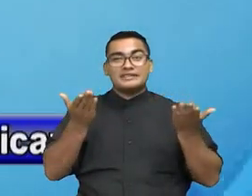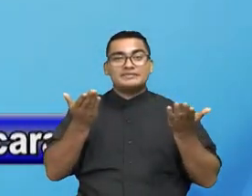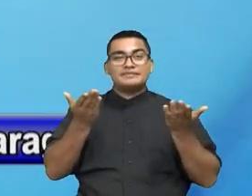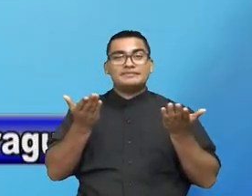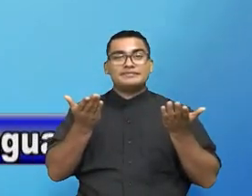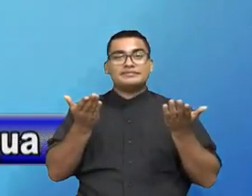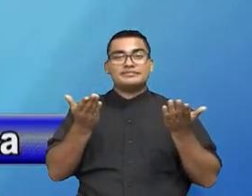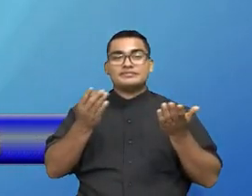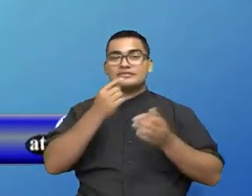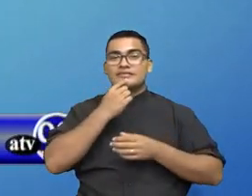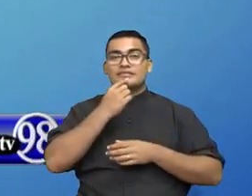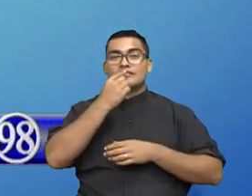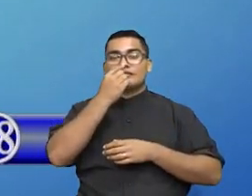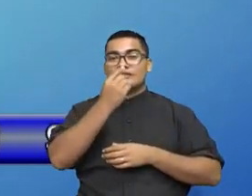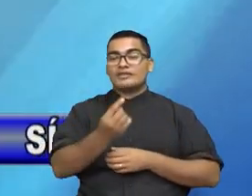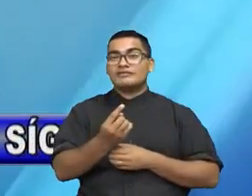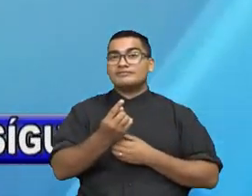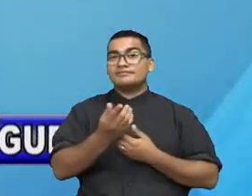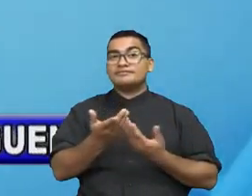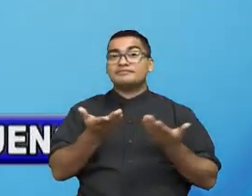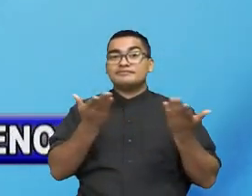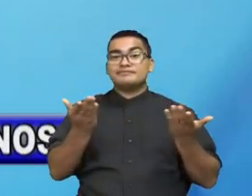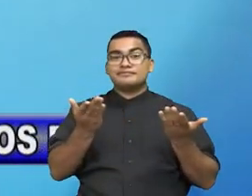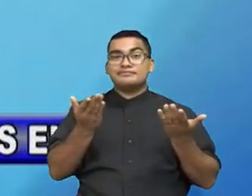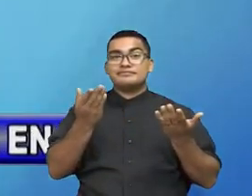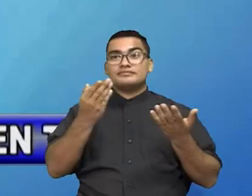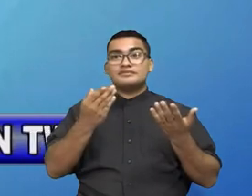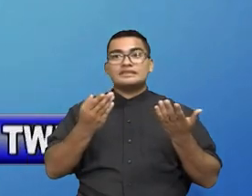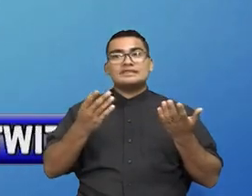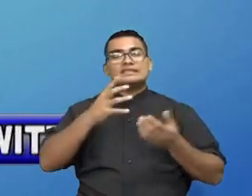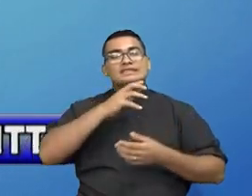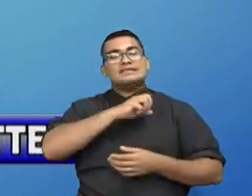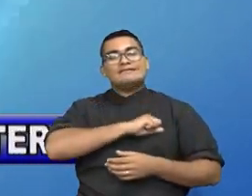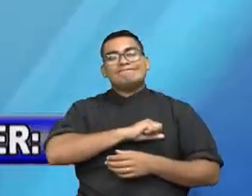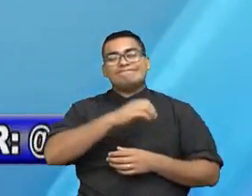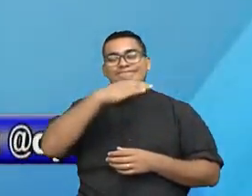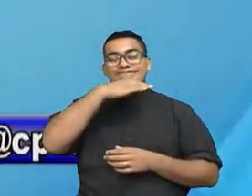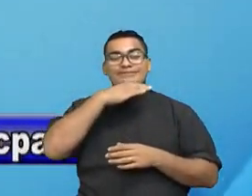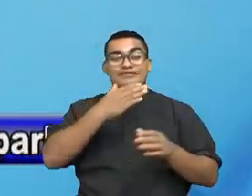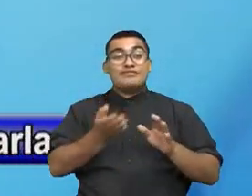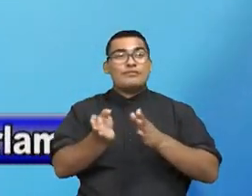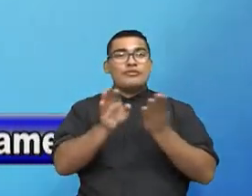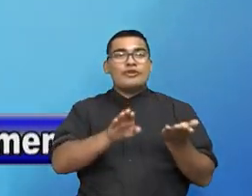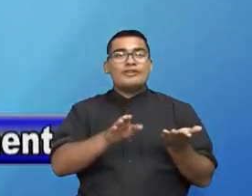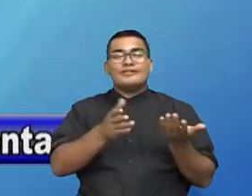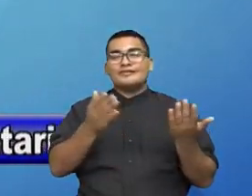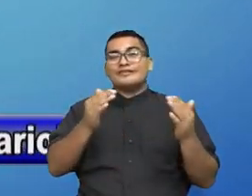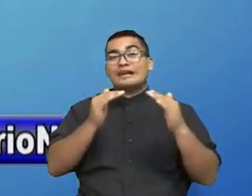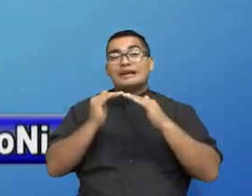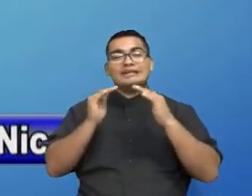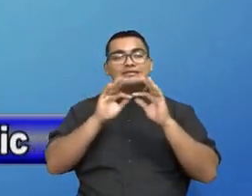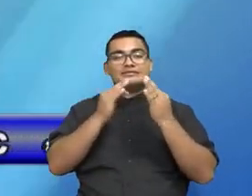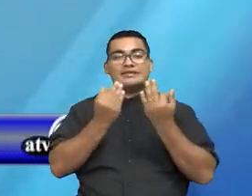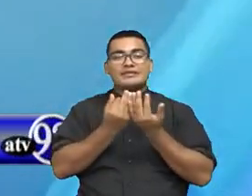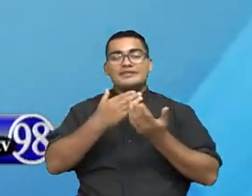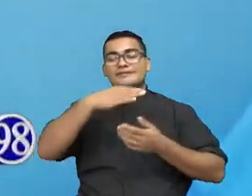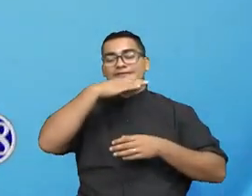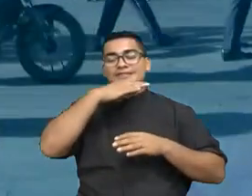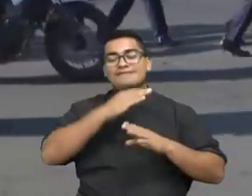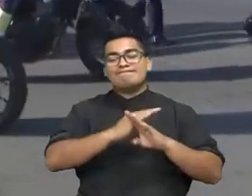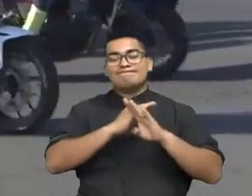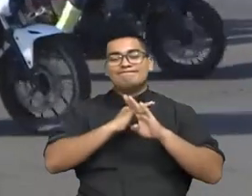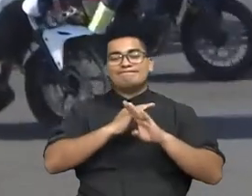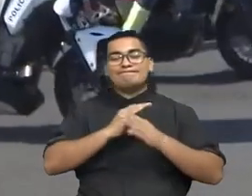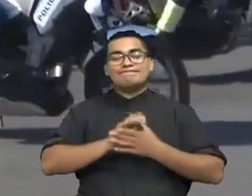discapacidad, para que evitemos este dolor en los hogares y a las familias. Dolores como